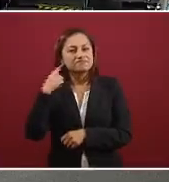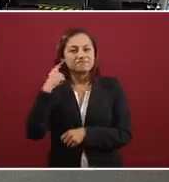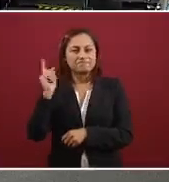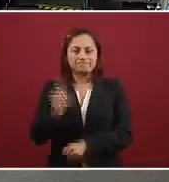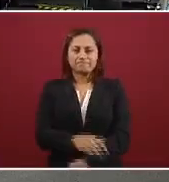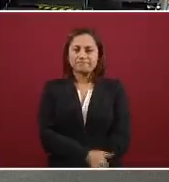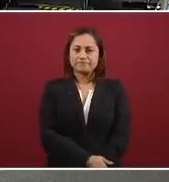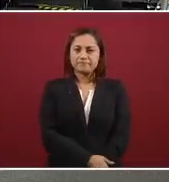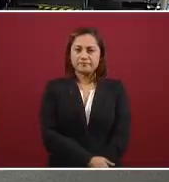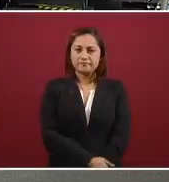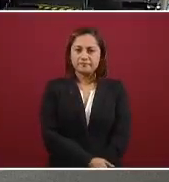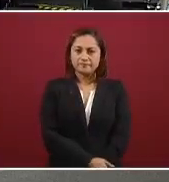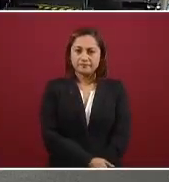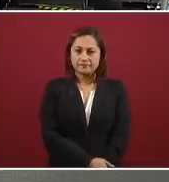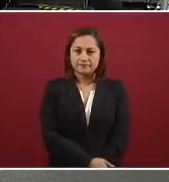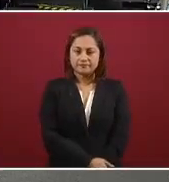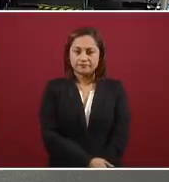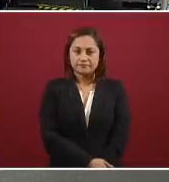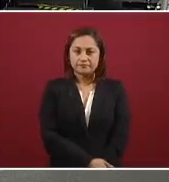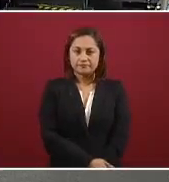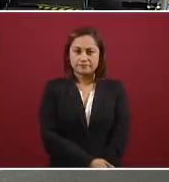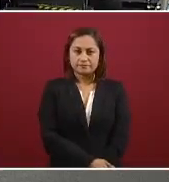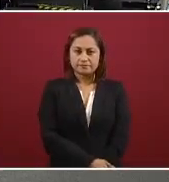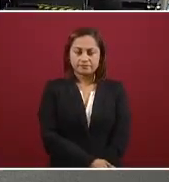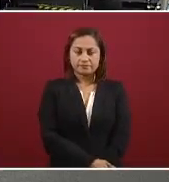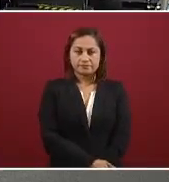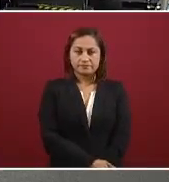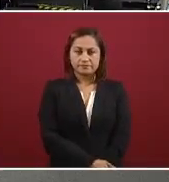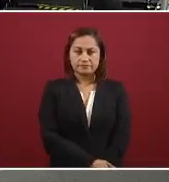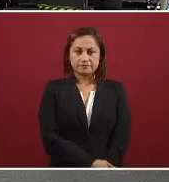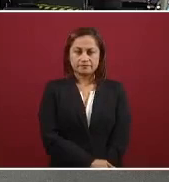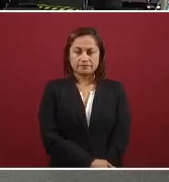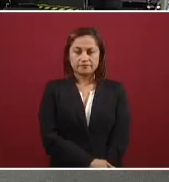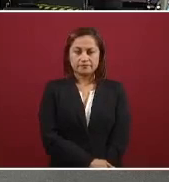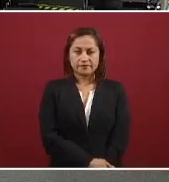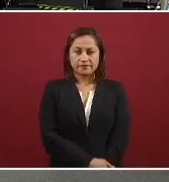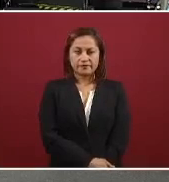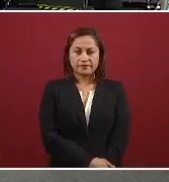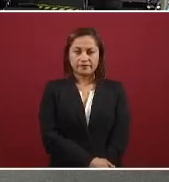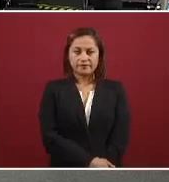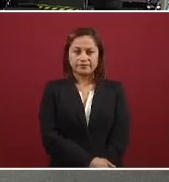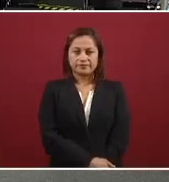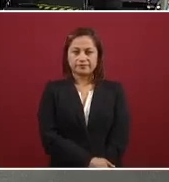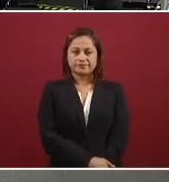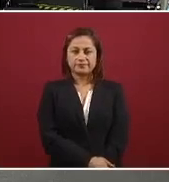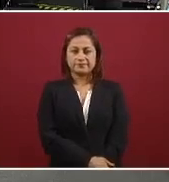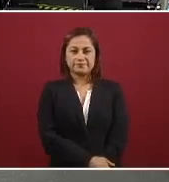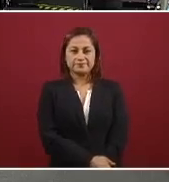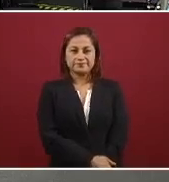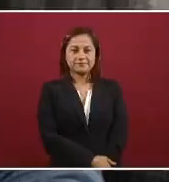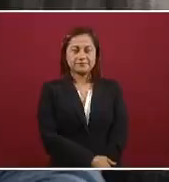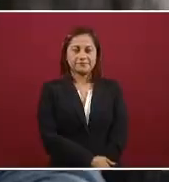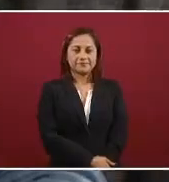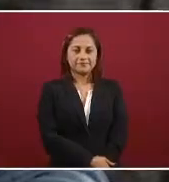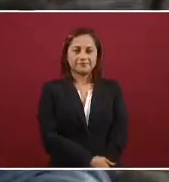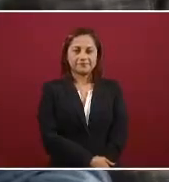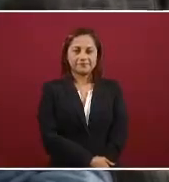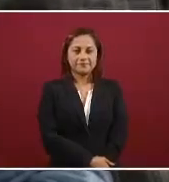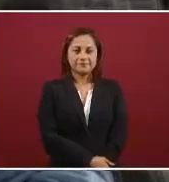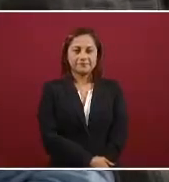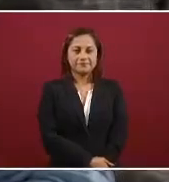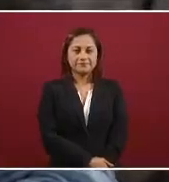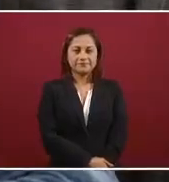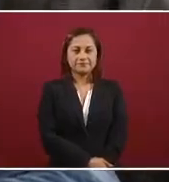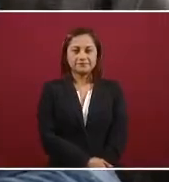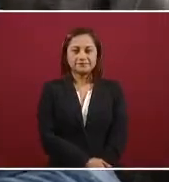Manifestado, ninguno, el resto de los partidos, ninguno de los presidentes ha, pues, ni siquiera hecho una declaración al respecto.